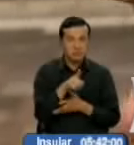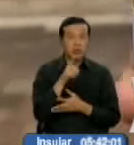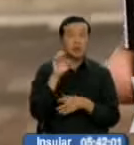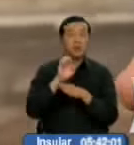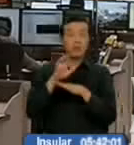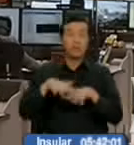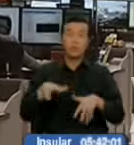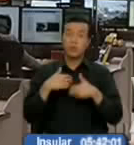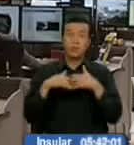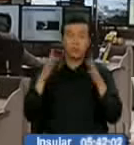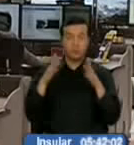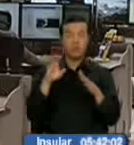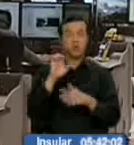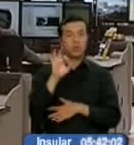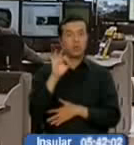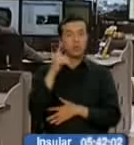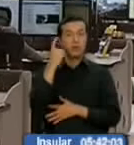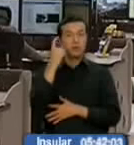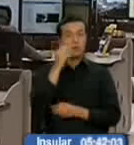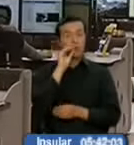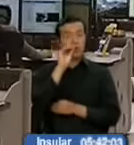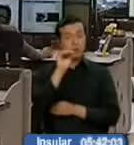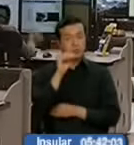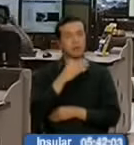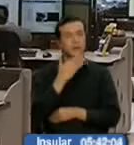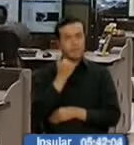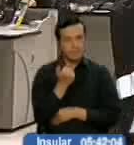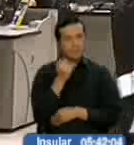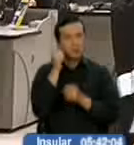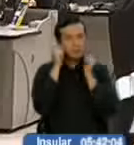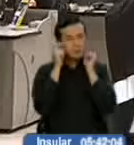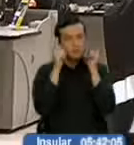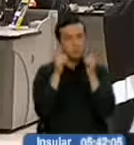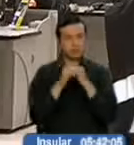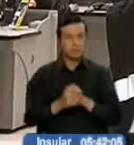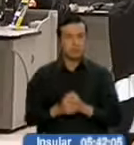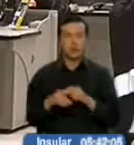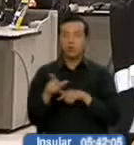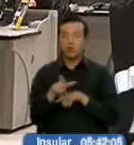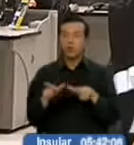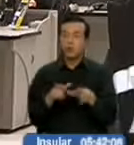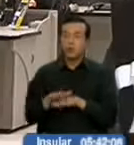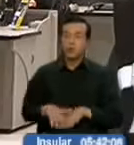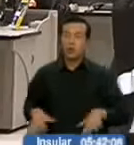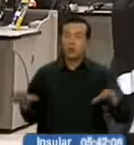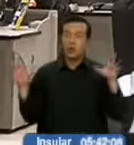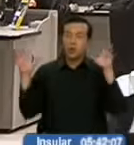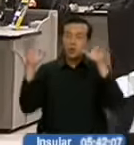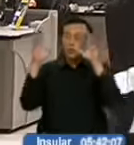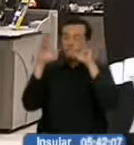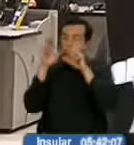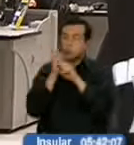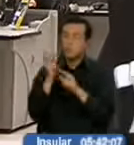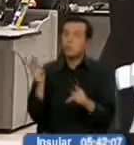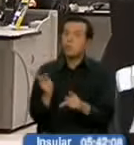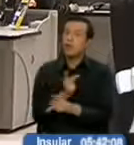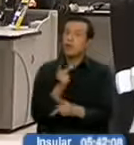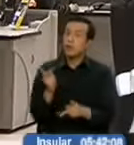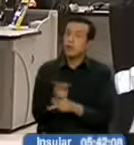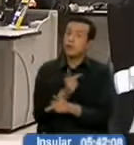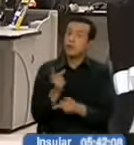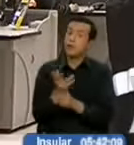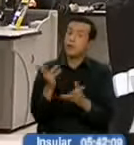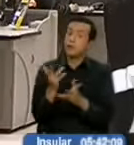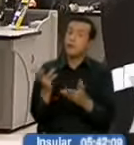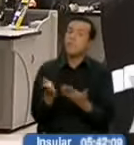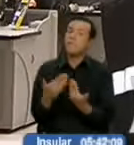incidentes, pero desde el EQ 911 se sugiere mantenerse alerta. No busquen espacios que sean oscuros porque nos vamos a poner en riesgo, vamos a